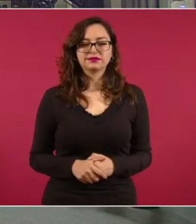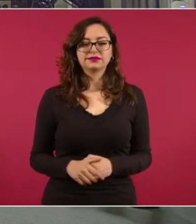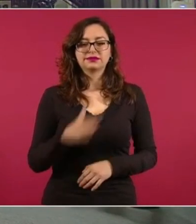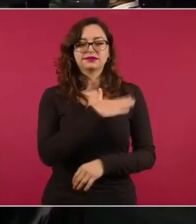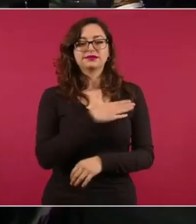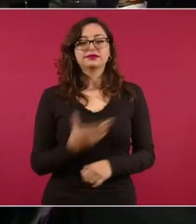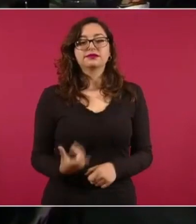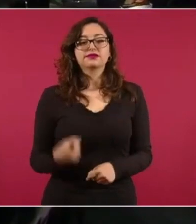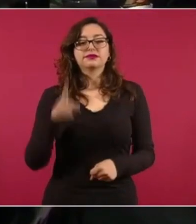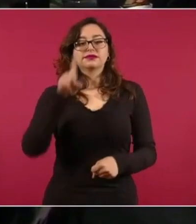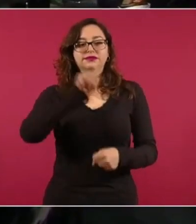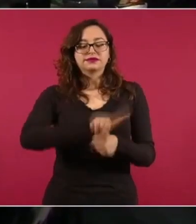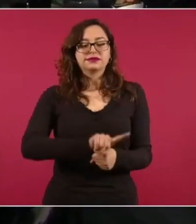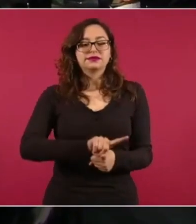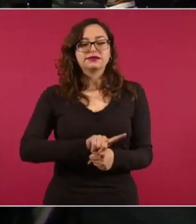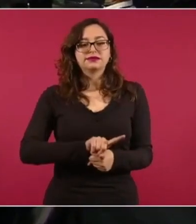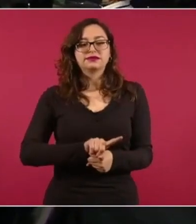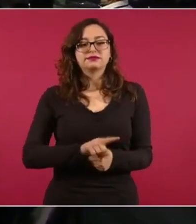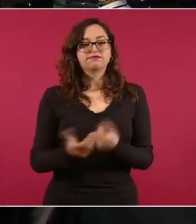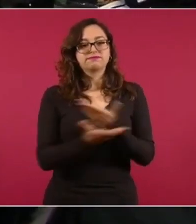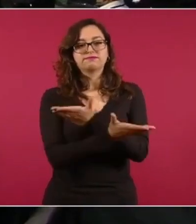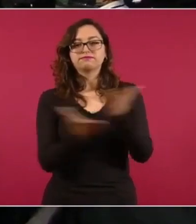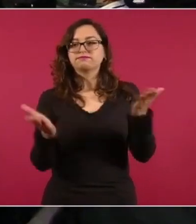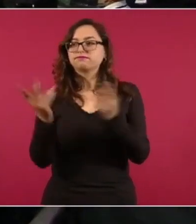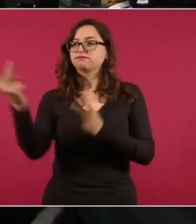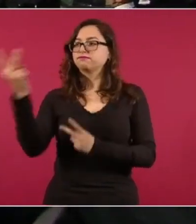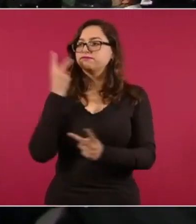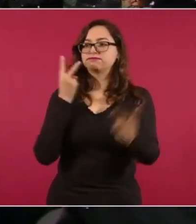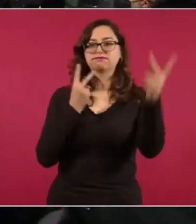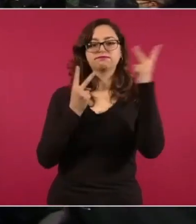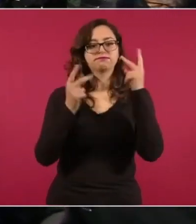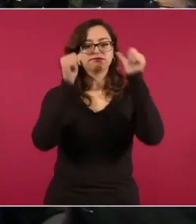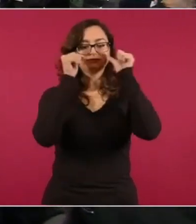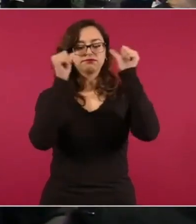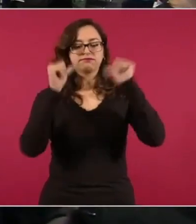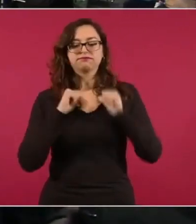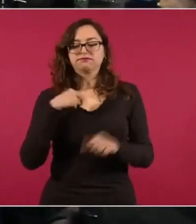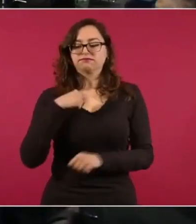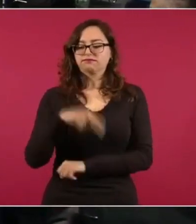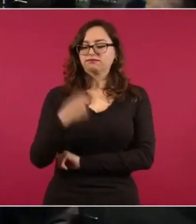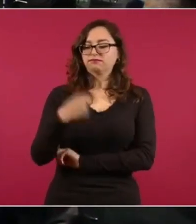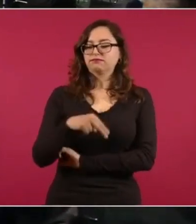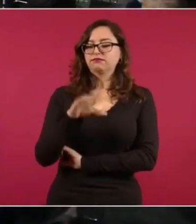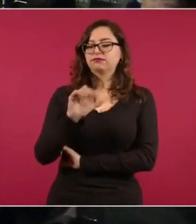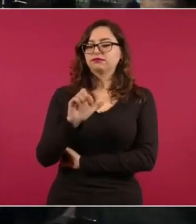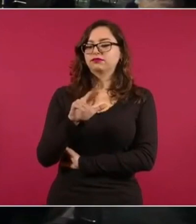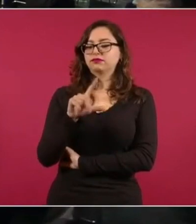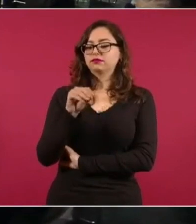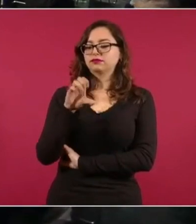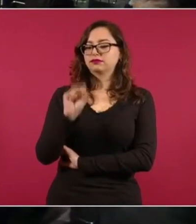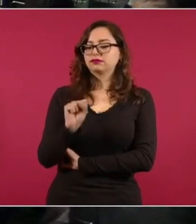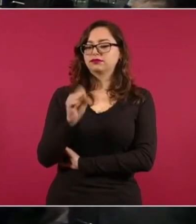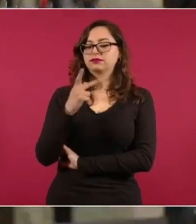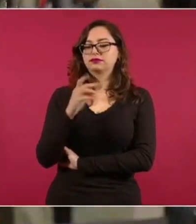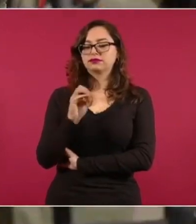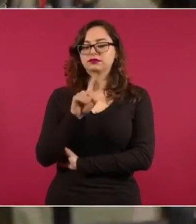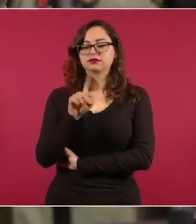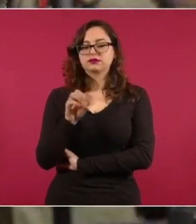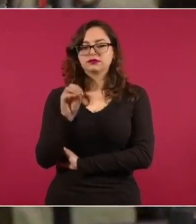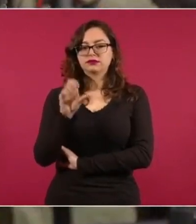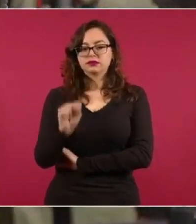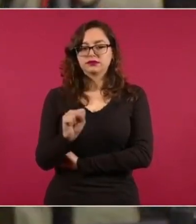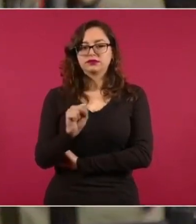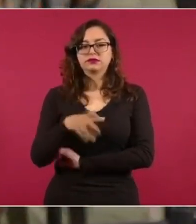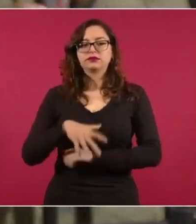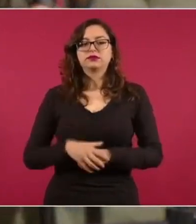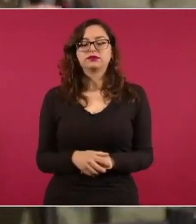Buenos días a quienes nos ven y nos escuchan. Soy Carlos Pozos, reportero de Lor Molécula Oficial y